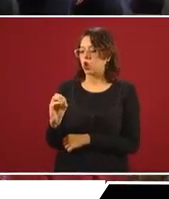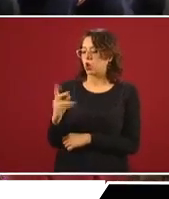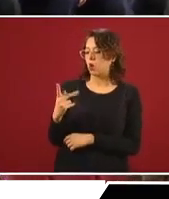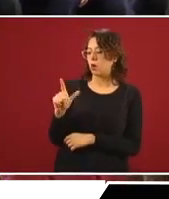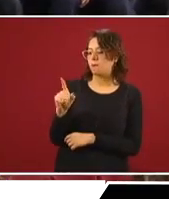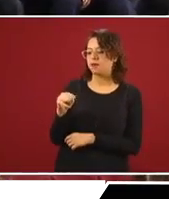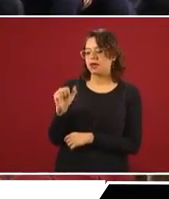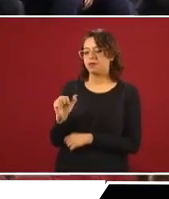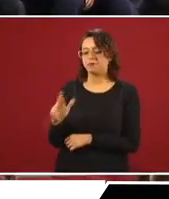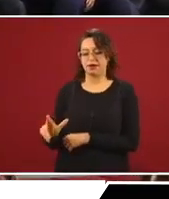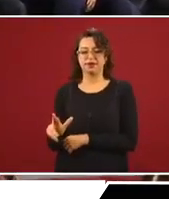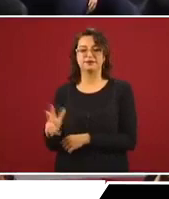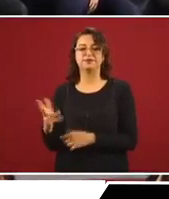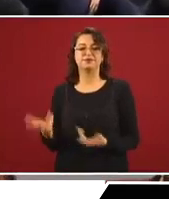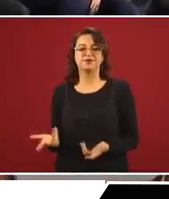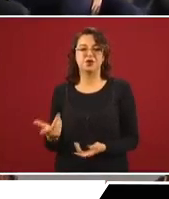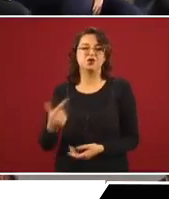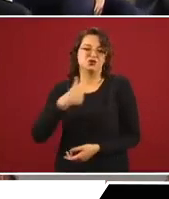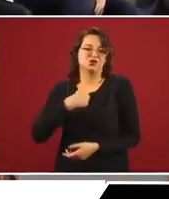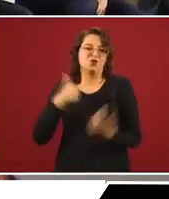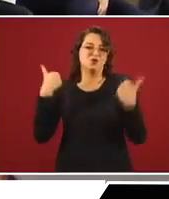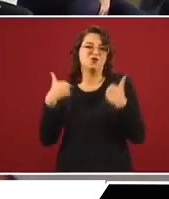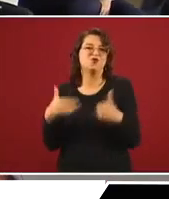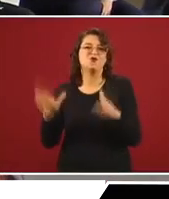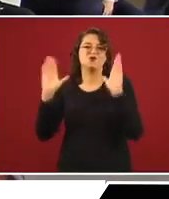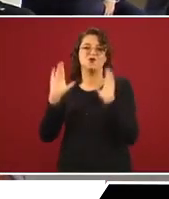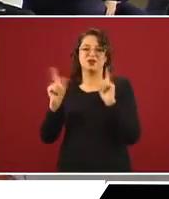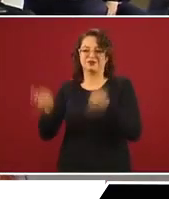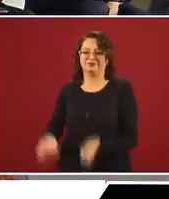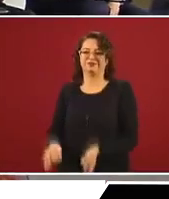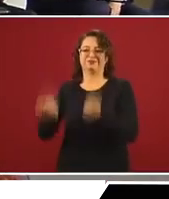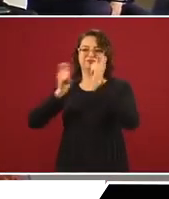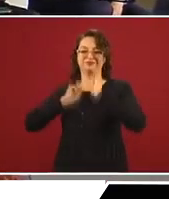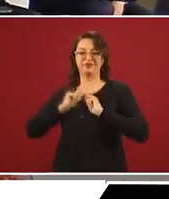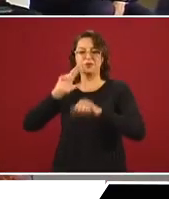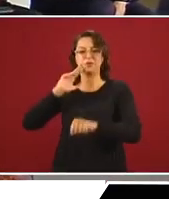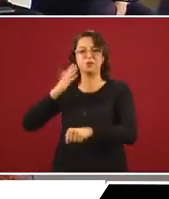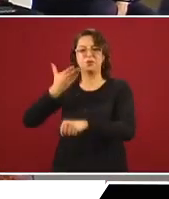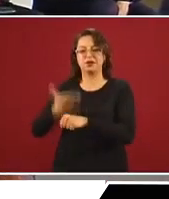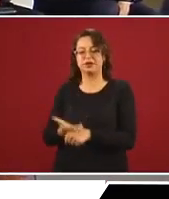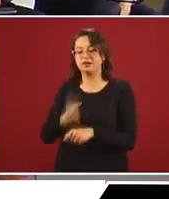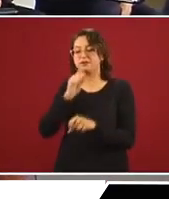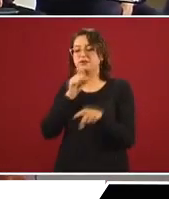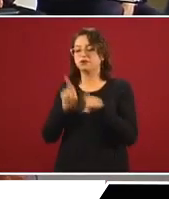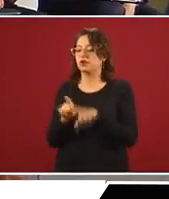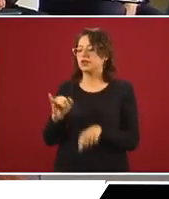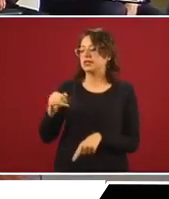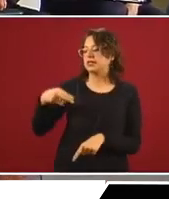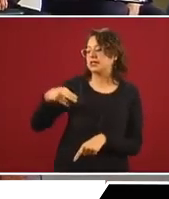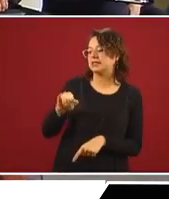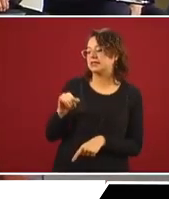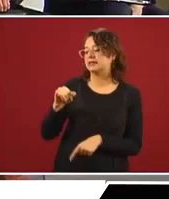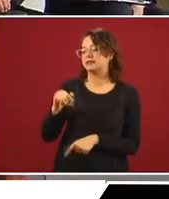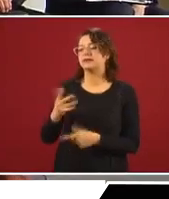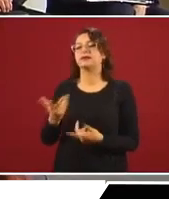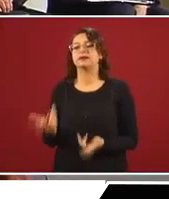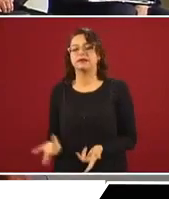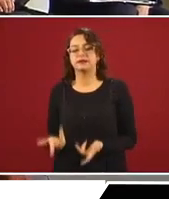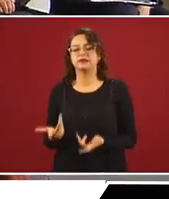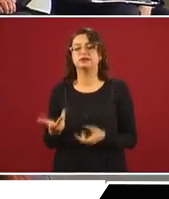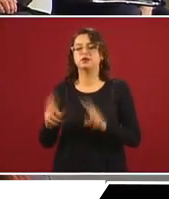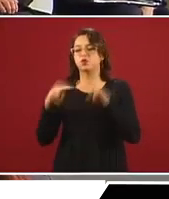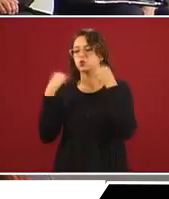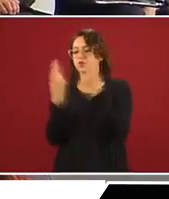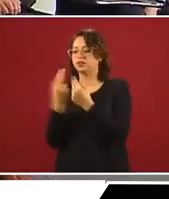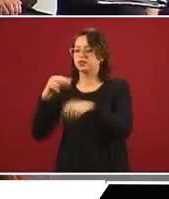integran escuadras de San Quintín, Ensenada, Tecate y Mexicali, Baja California, con equipos de San Luis Río Colorado, Puerto